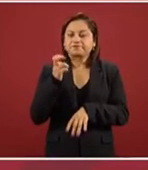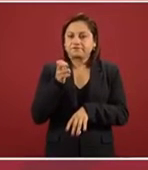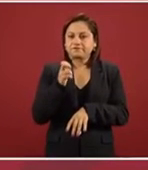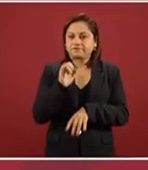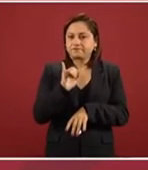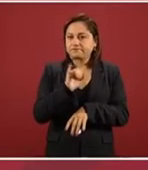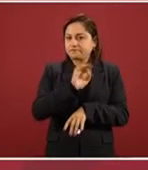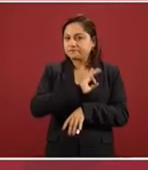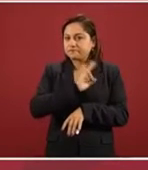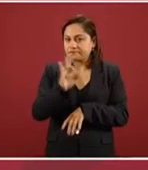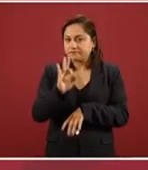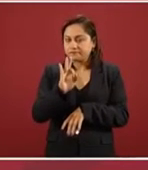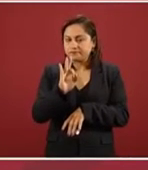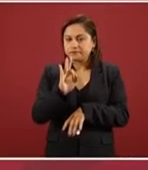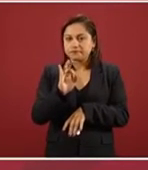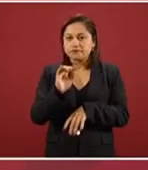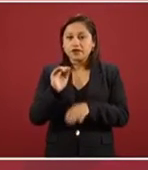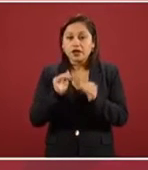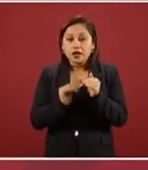de crecimiento,